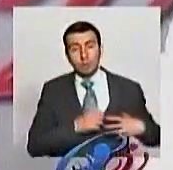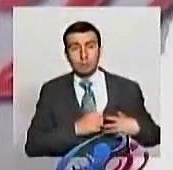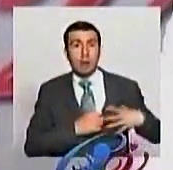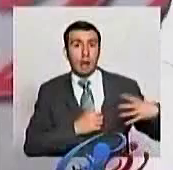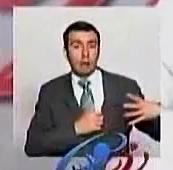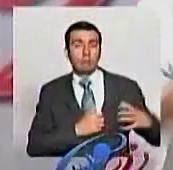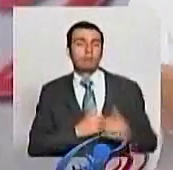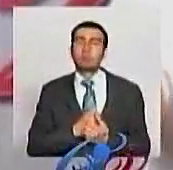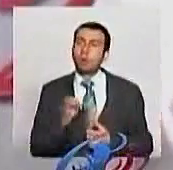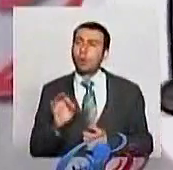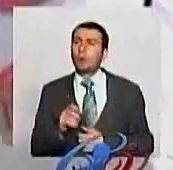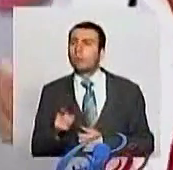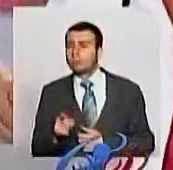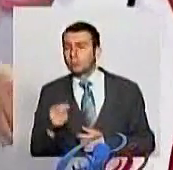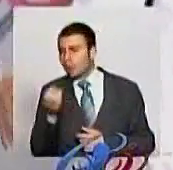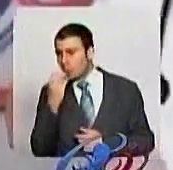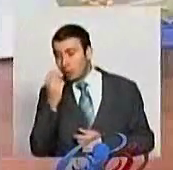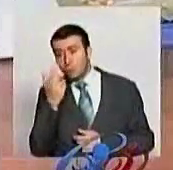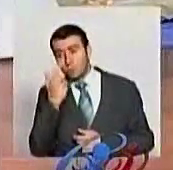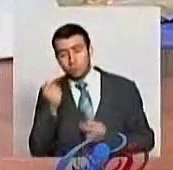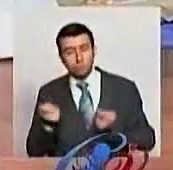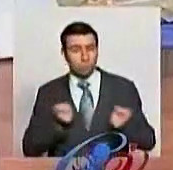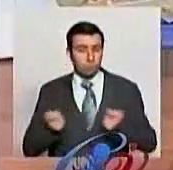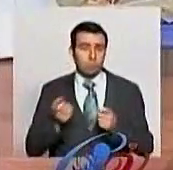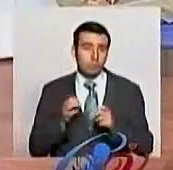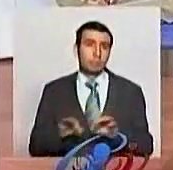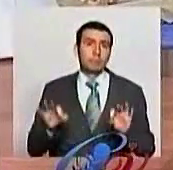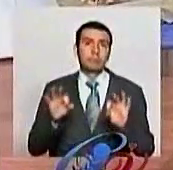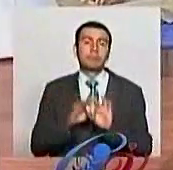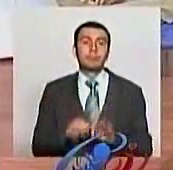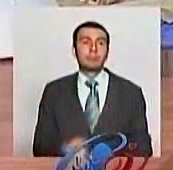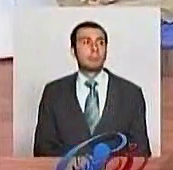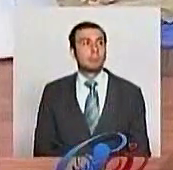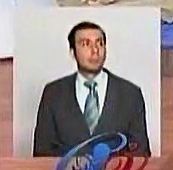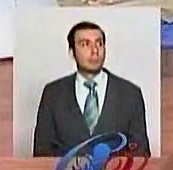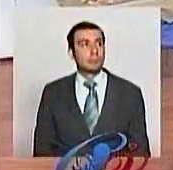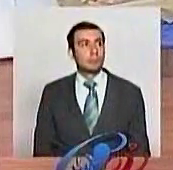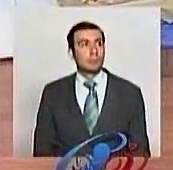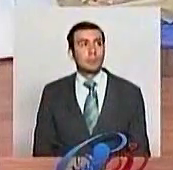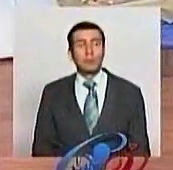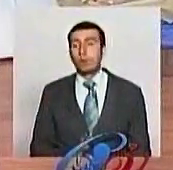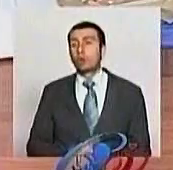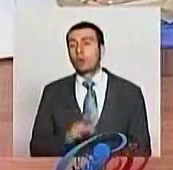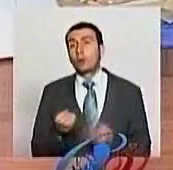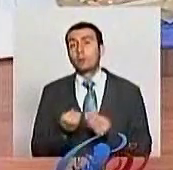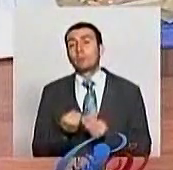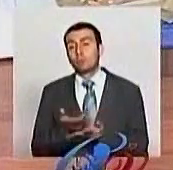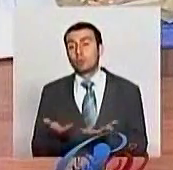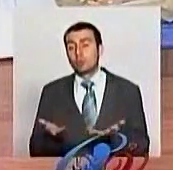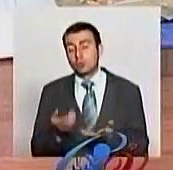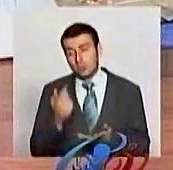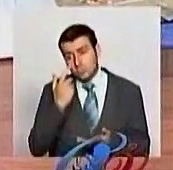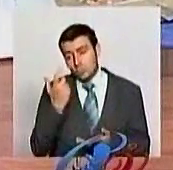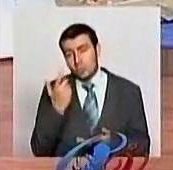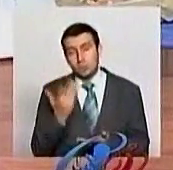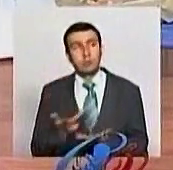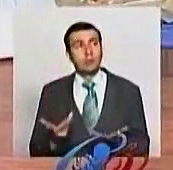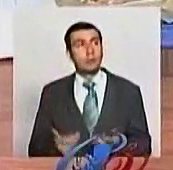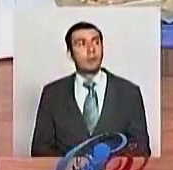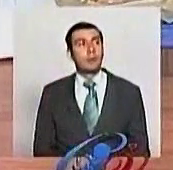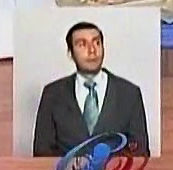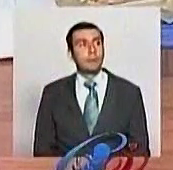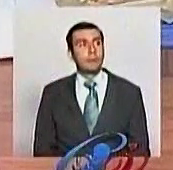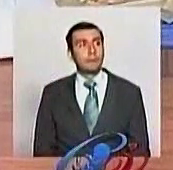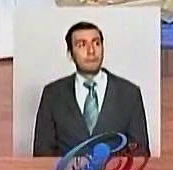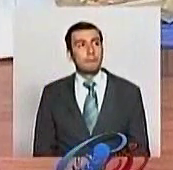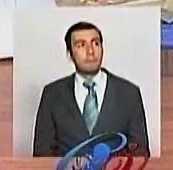la dieta muy importante, ¿cierto? Ahí toca buscar cosas secundarias. Vamos a tomar el electro para ganar